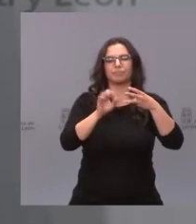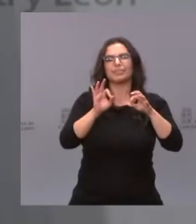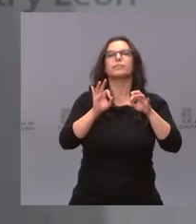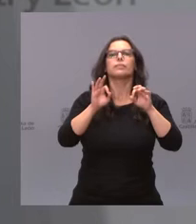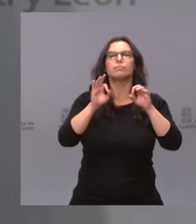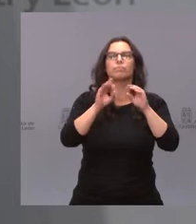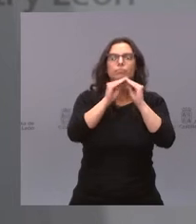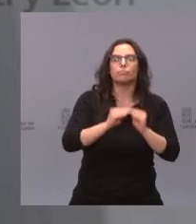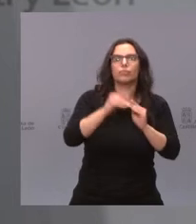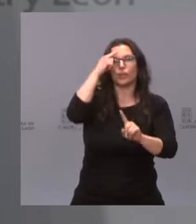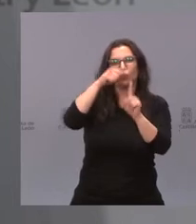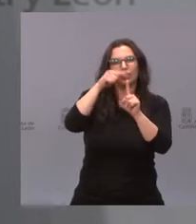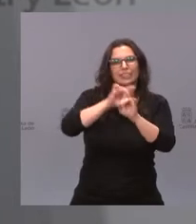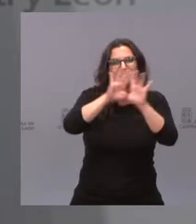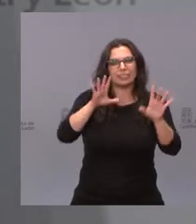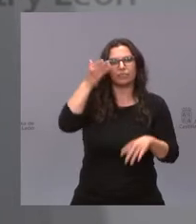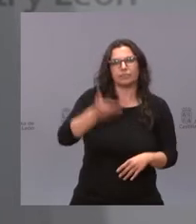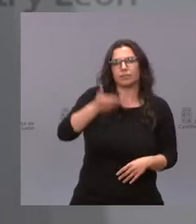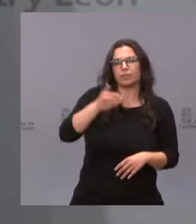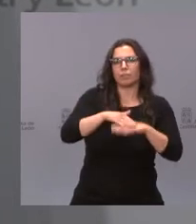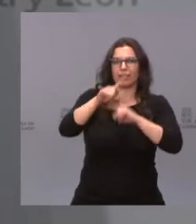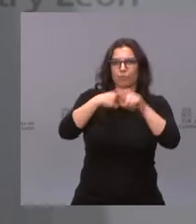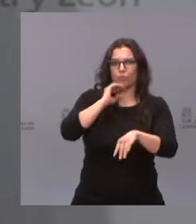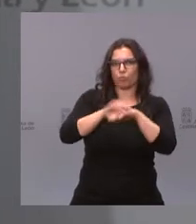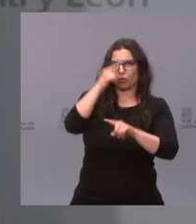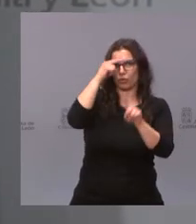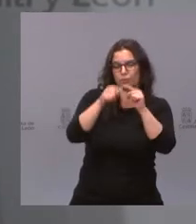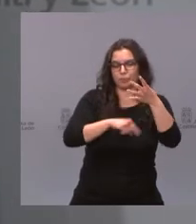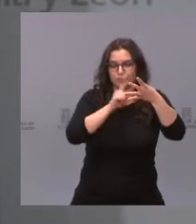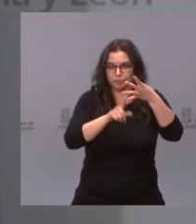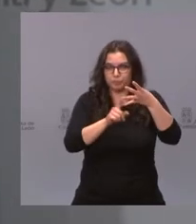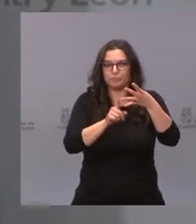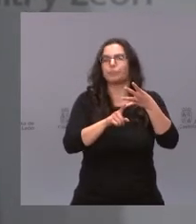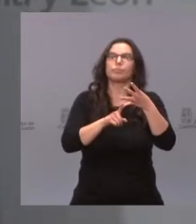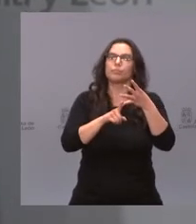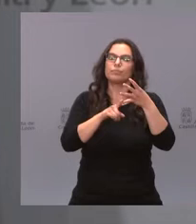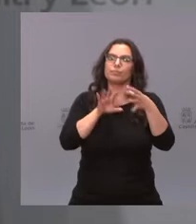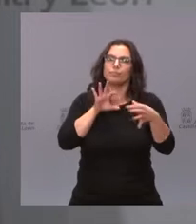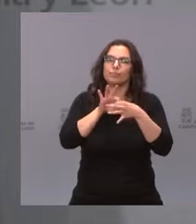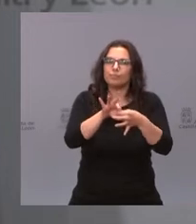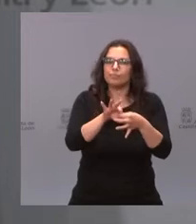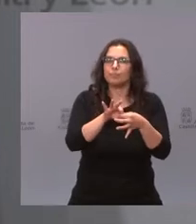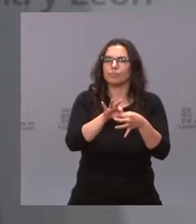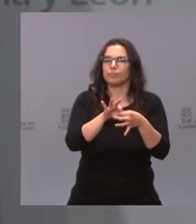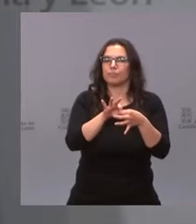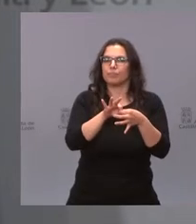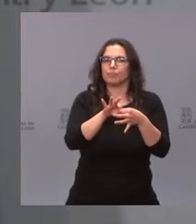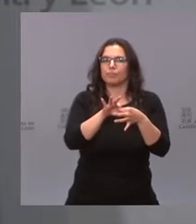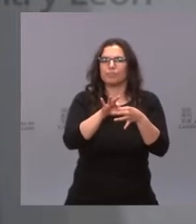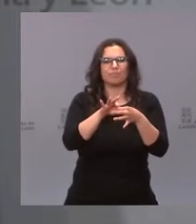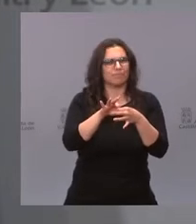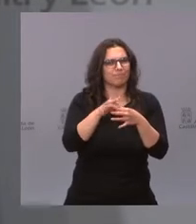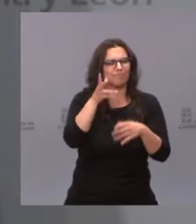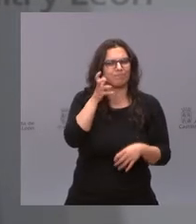los colectivos clave en el cumplimiento de estos objetivos. Y el cuarto, destinado, el cuarto eje de